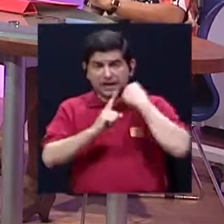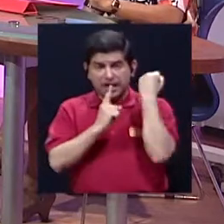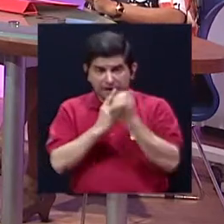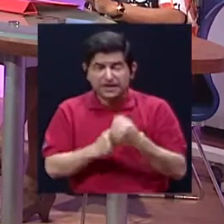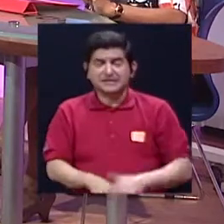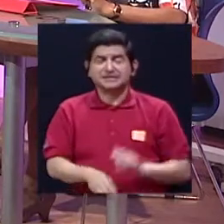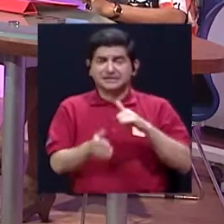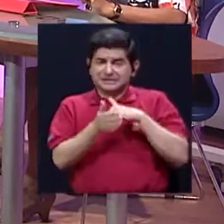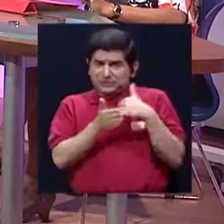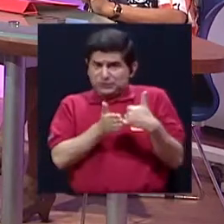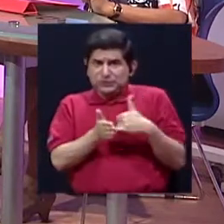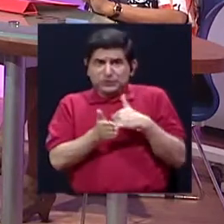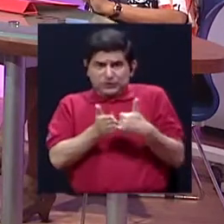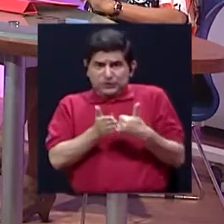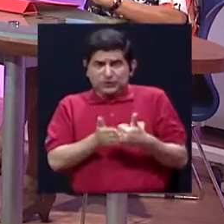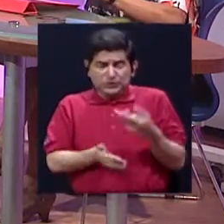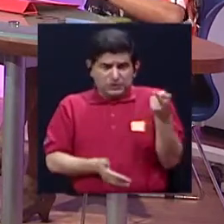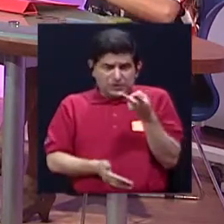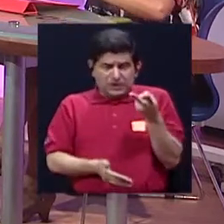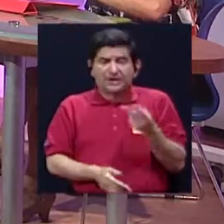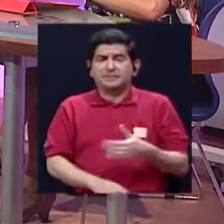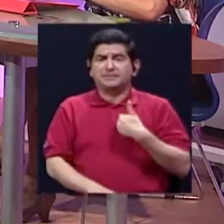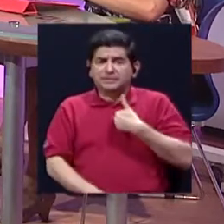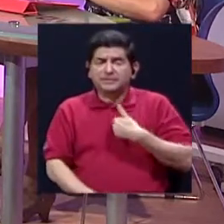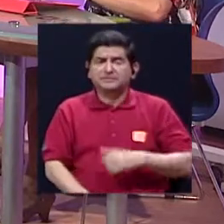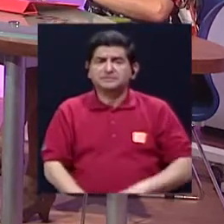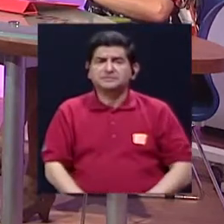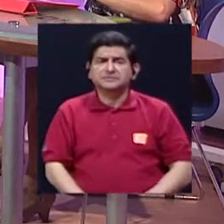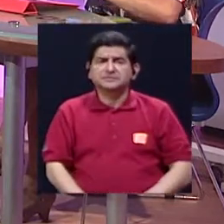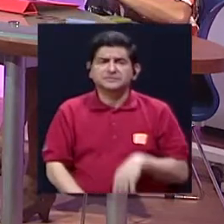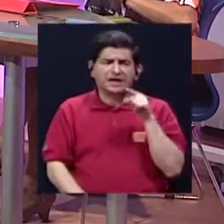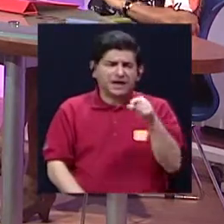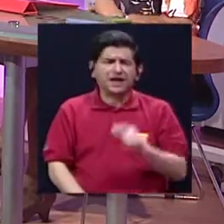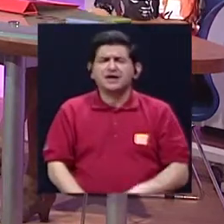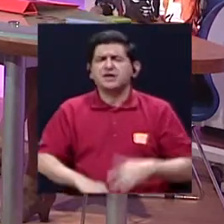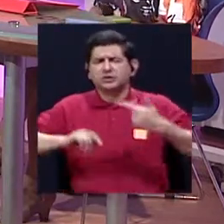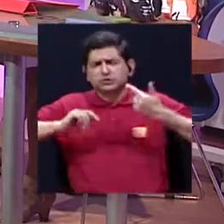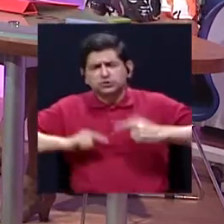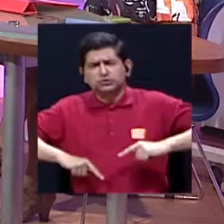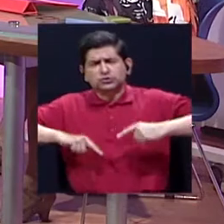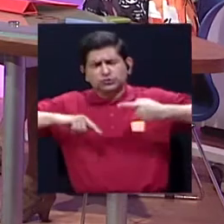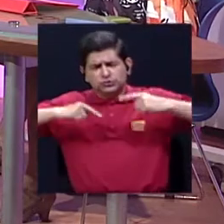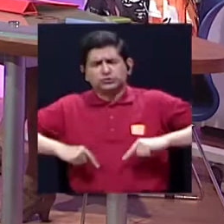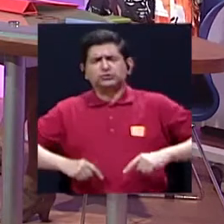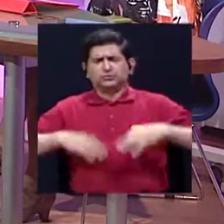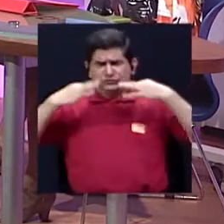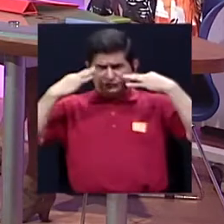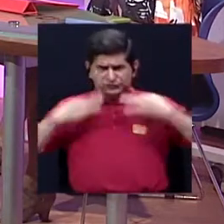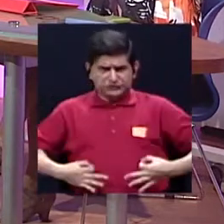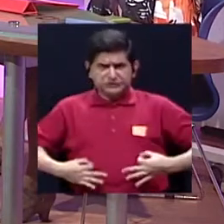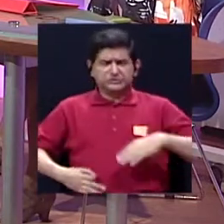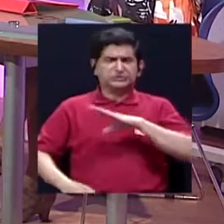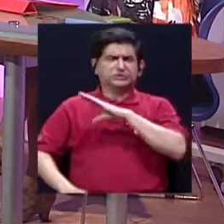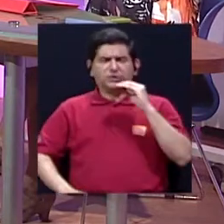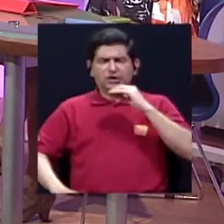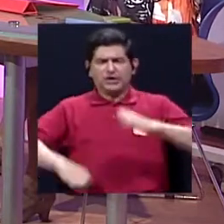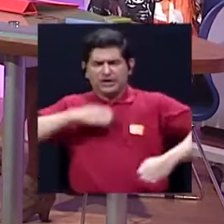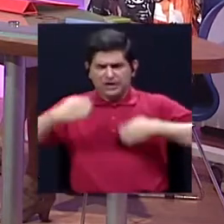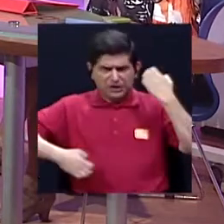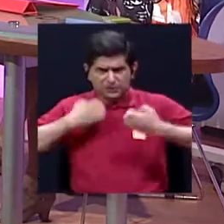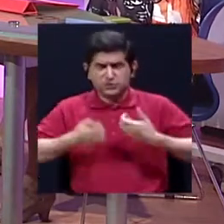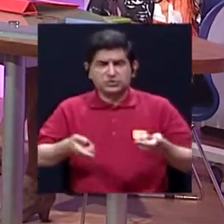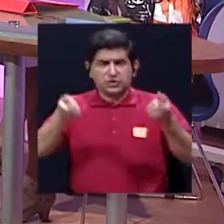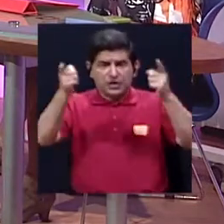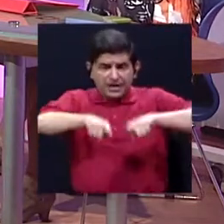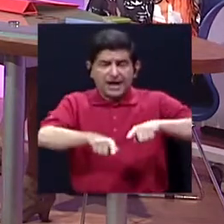de vulnerabilidad, ¿verdad? En que las habían puesto con dolores fuertes físicos y emocionales, incluso en el caso